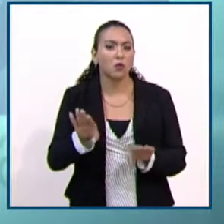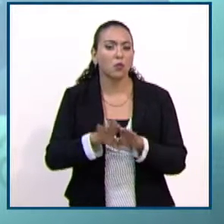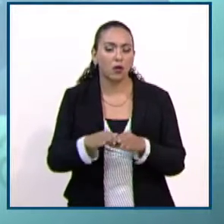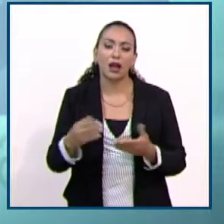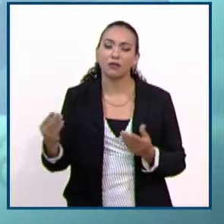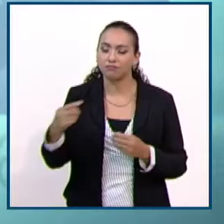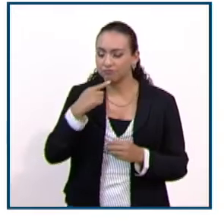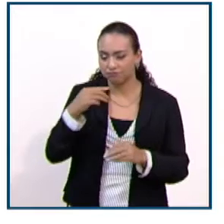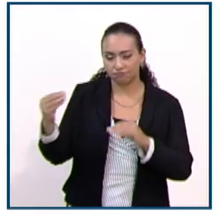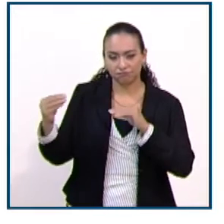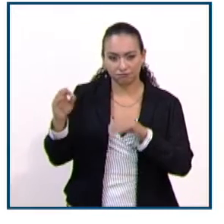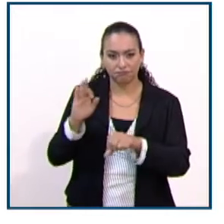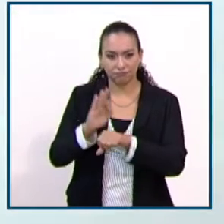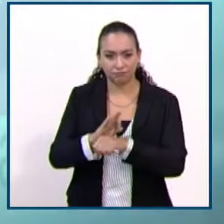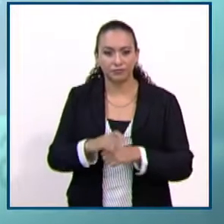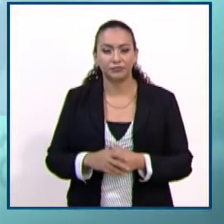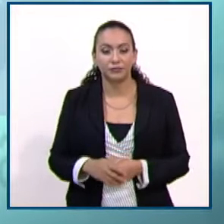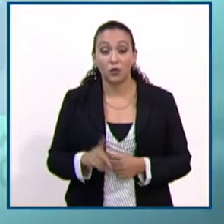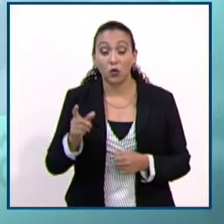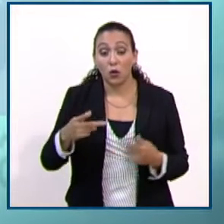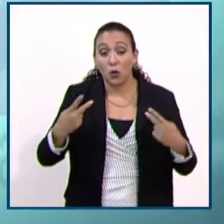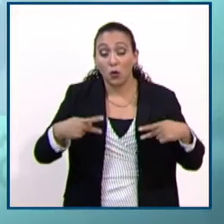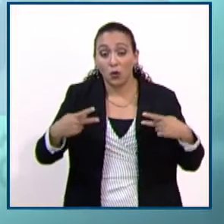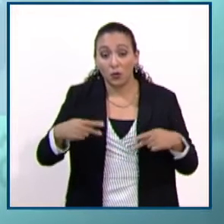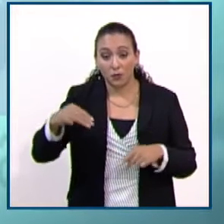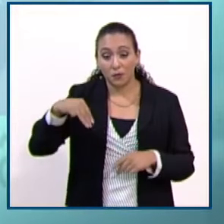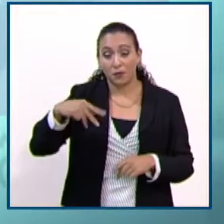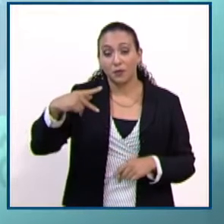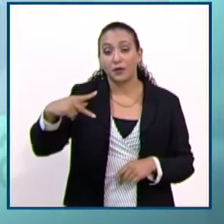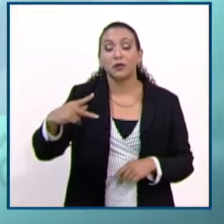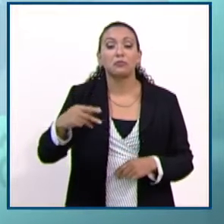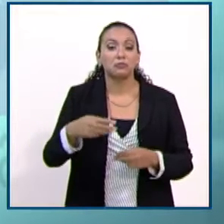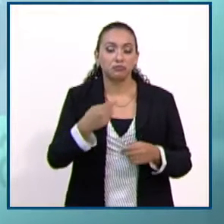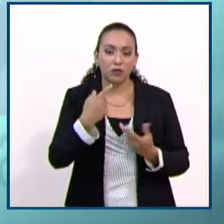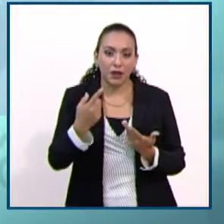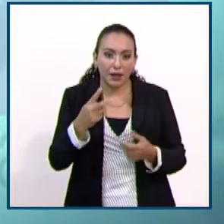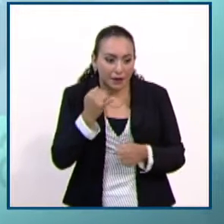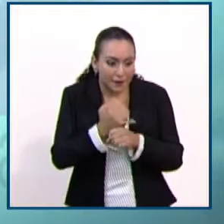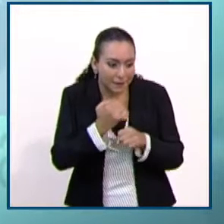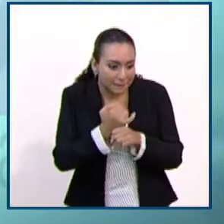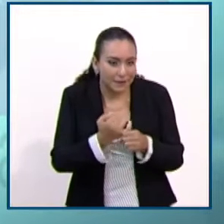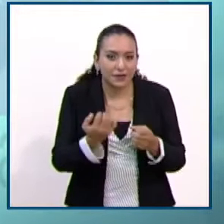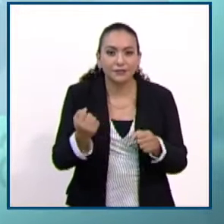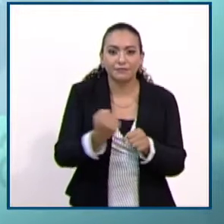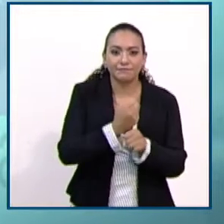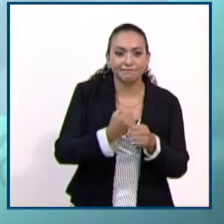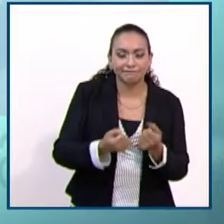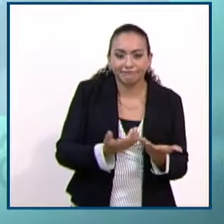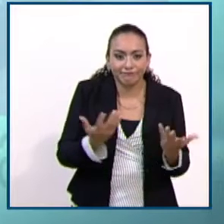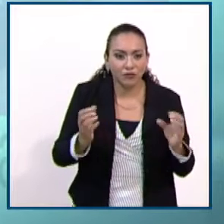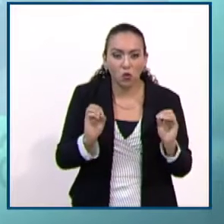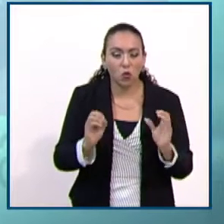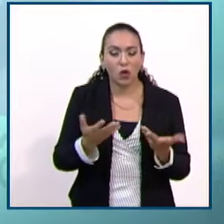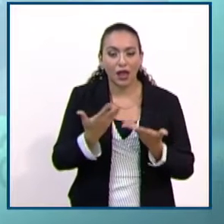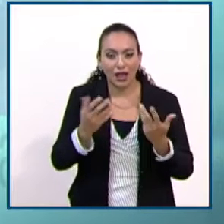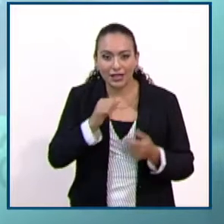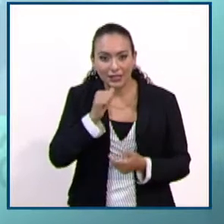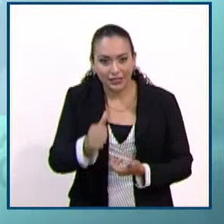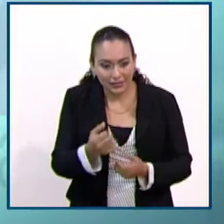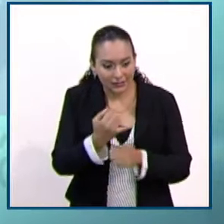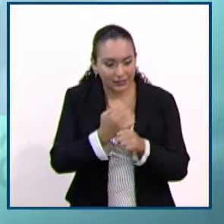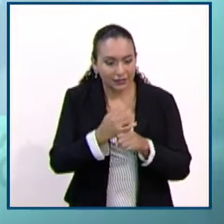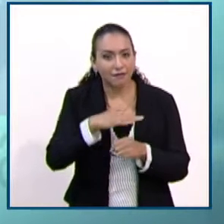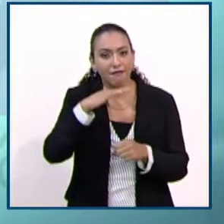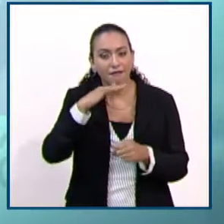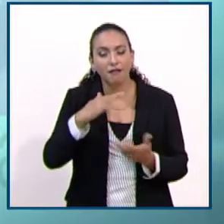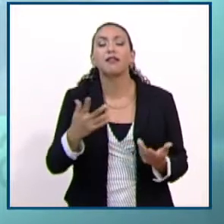amparo. Omisión del Ministerio Público de investigar tortura. Es competente para conocer del amparo el órgano jurisdiccional del lugar